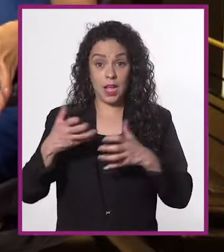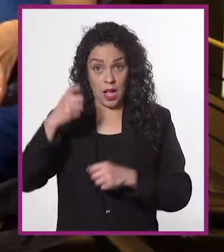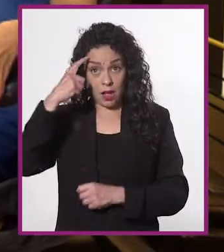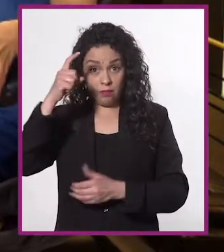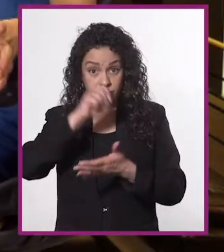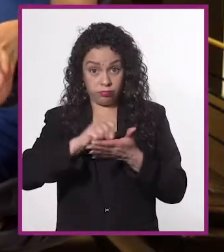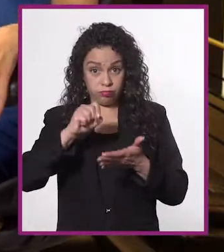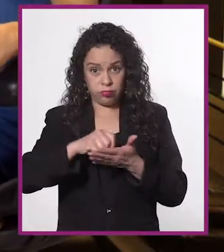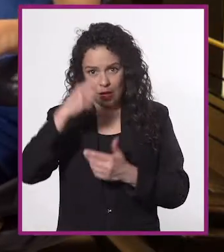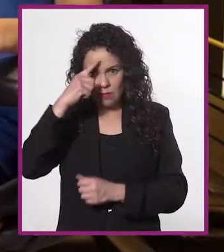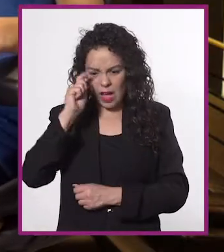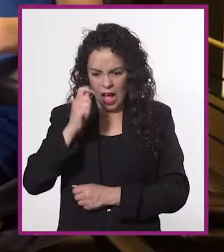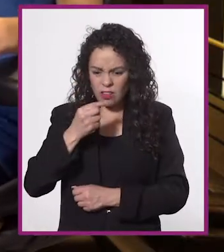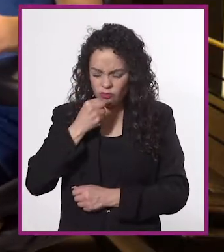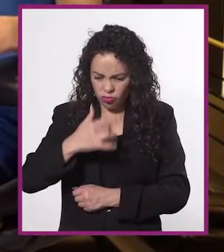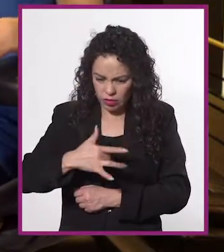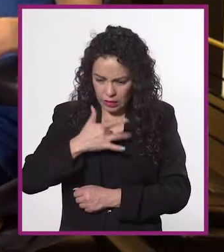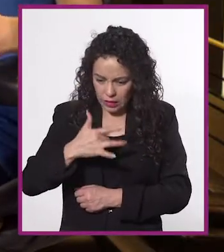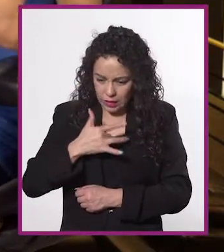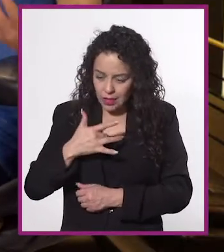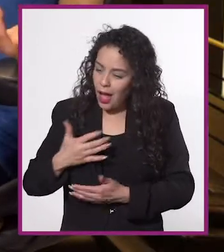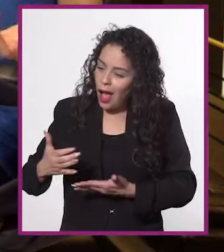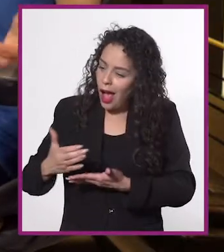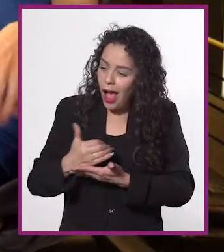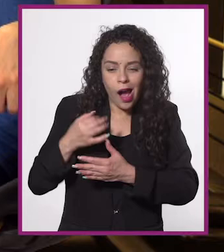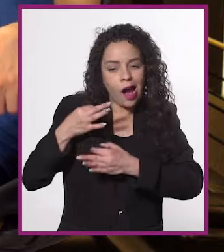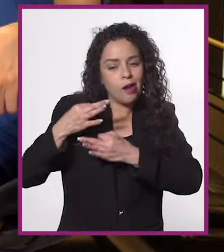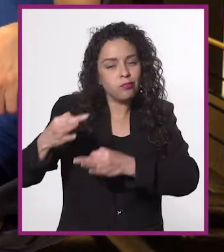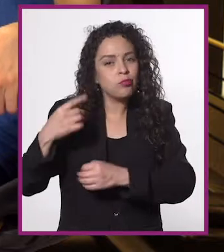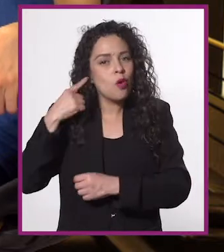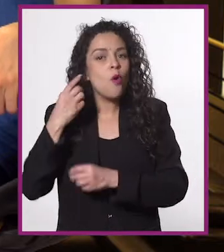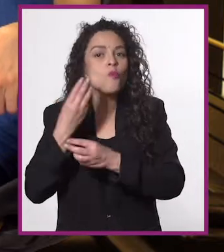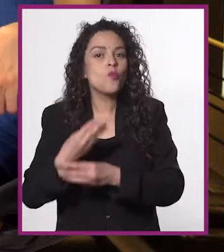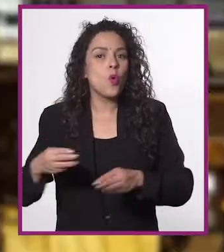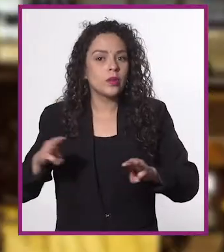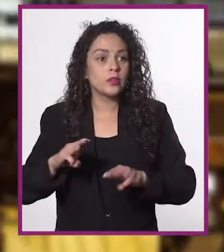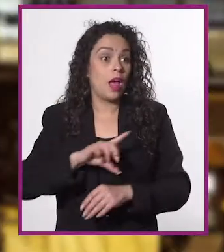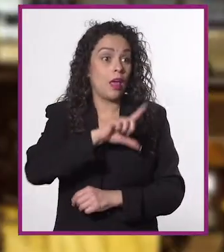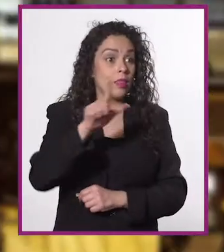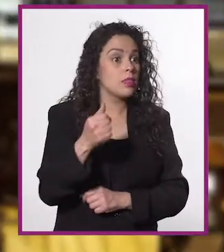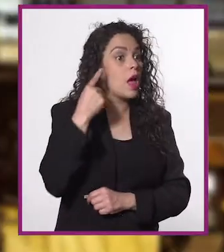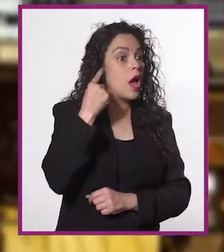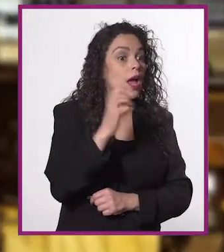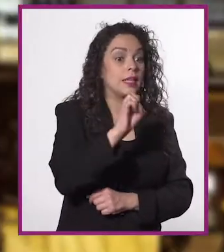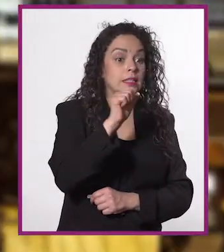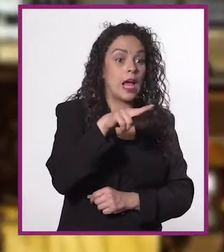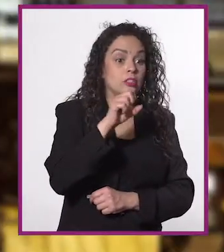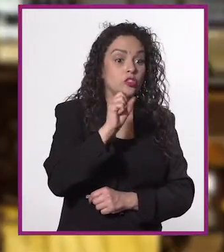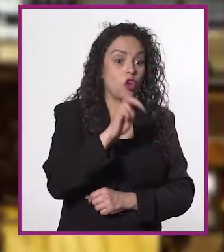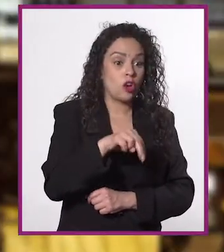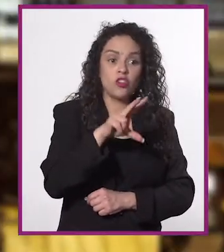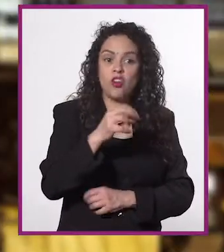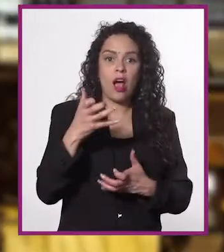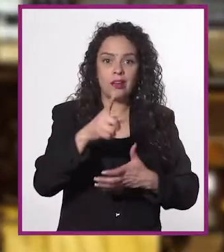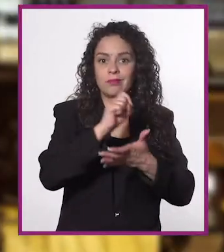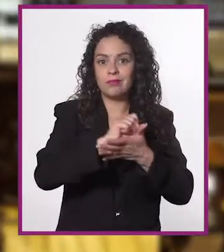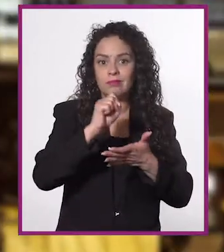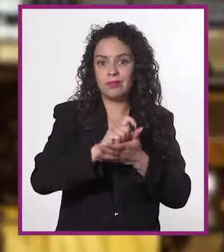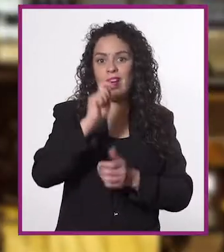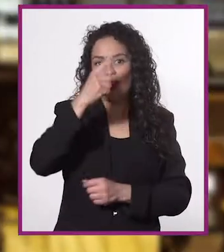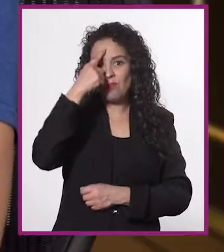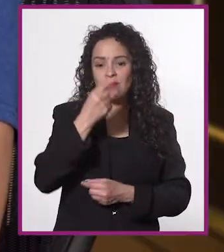Fueron compuestas pensando en sensibilizar a los niños a la música. Luego leímos que Sansón no escribió el Carnaval para